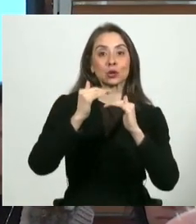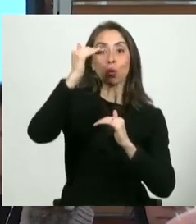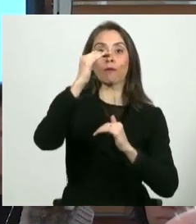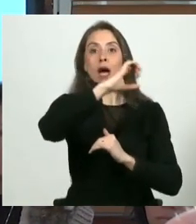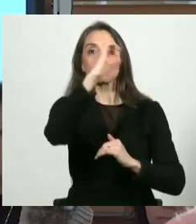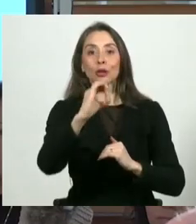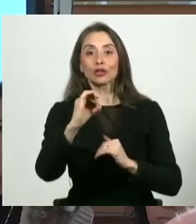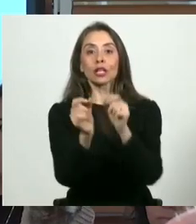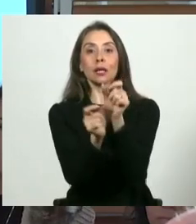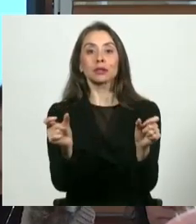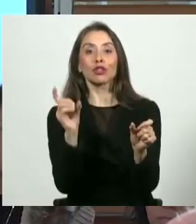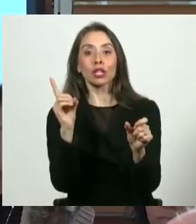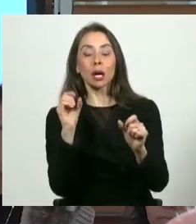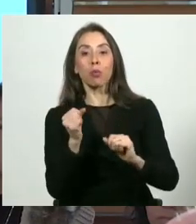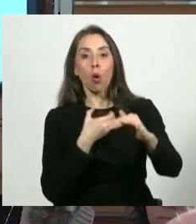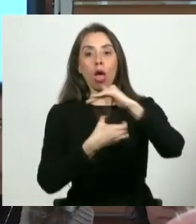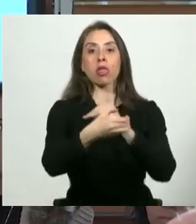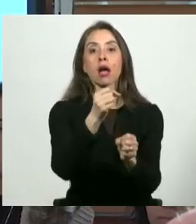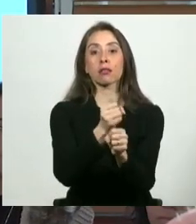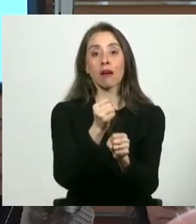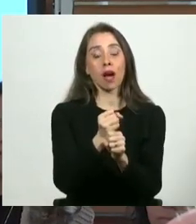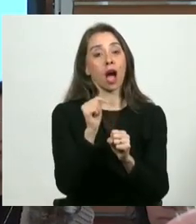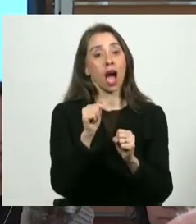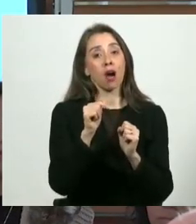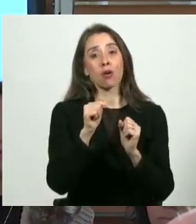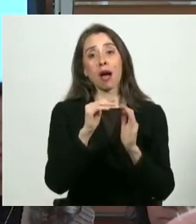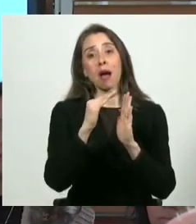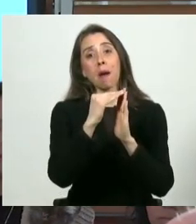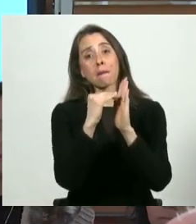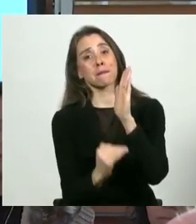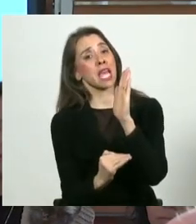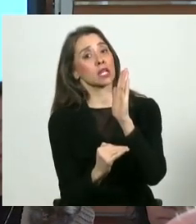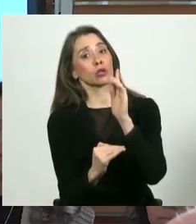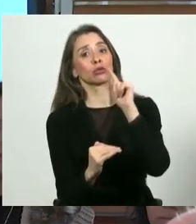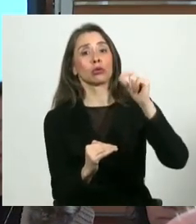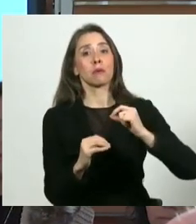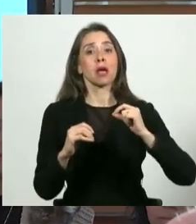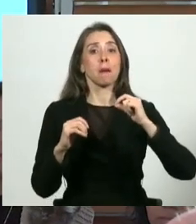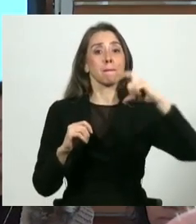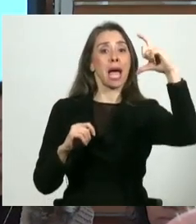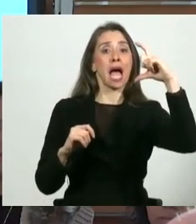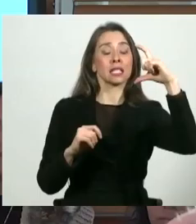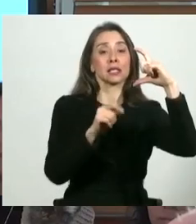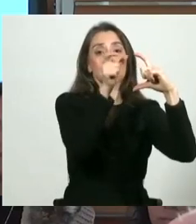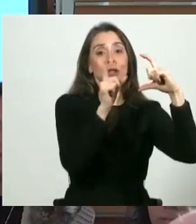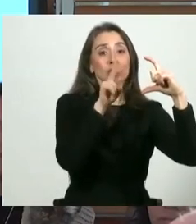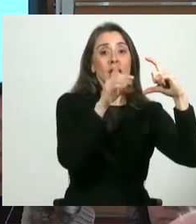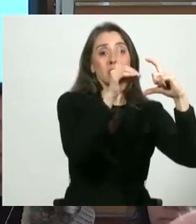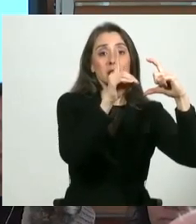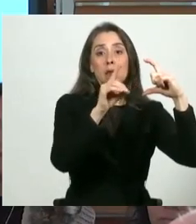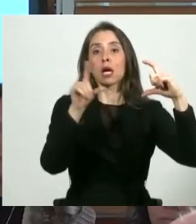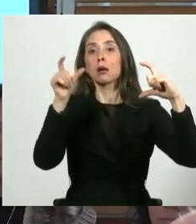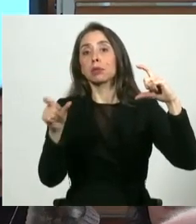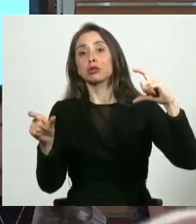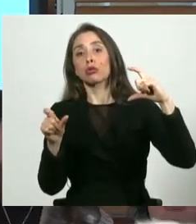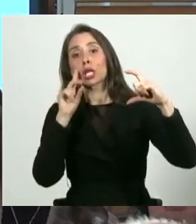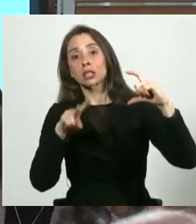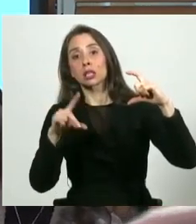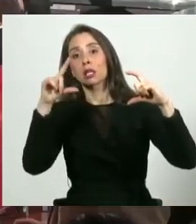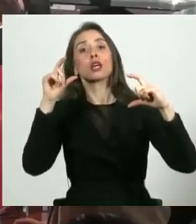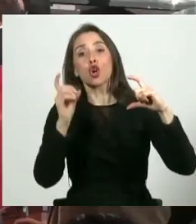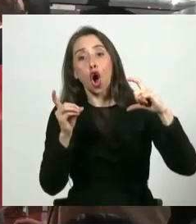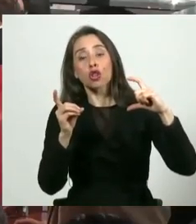de ocupación de las personas con discapacidad, que está muy por debajo de las personas que no tienen discapacidad. Bueno, eso es.